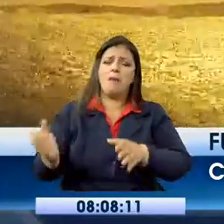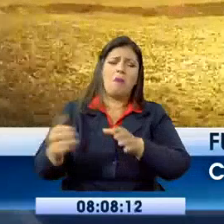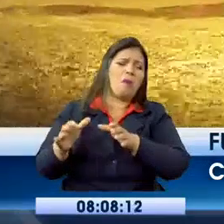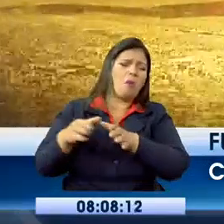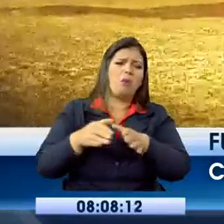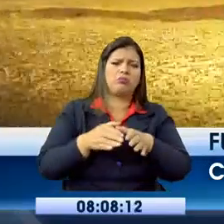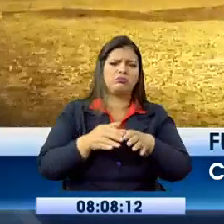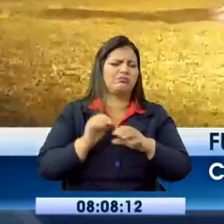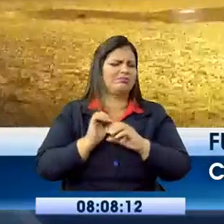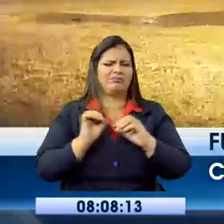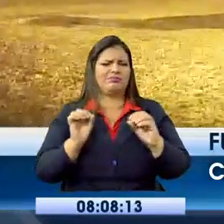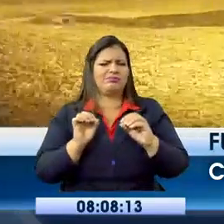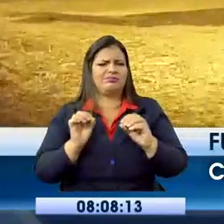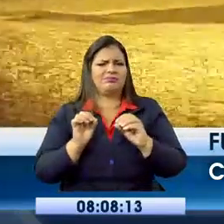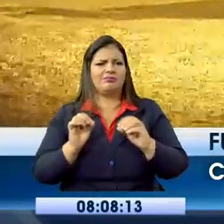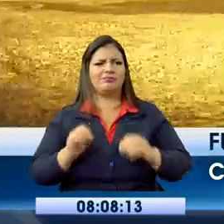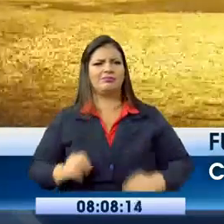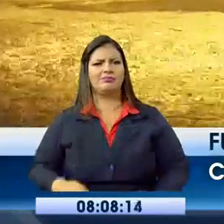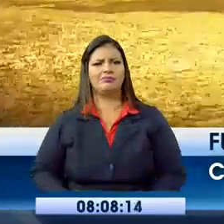¿no?